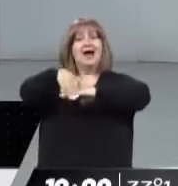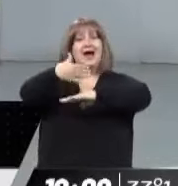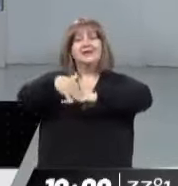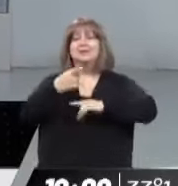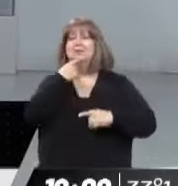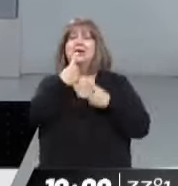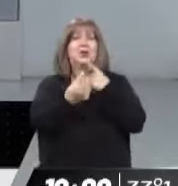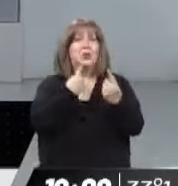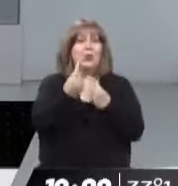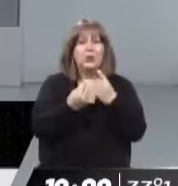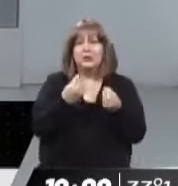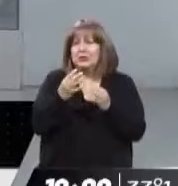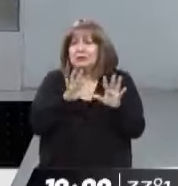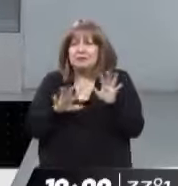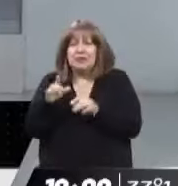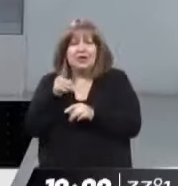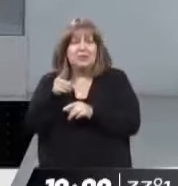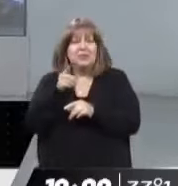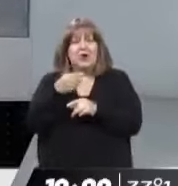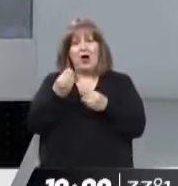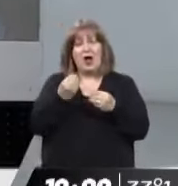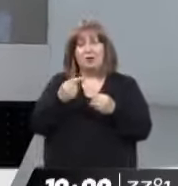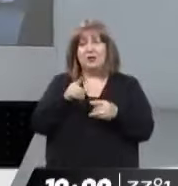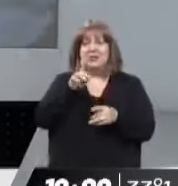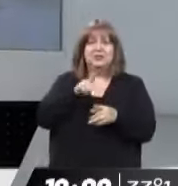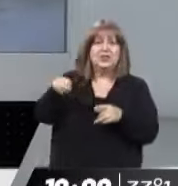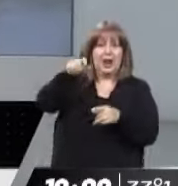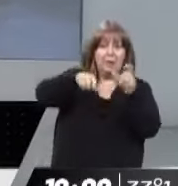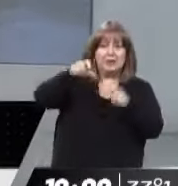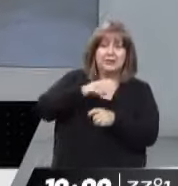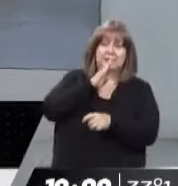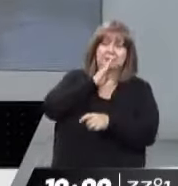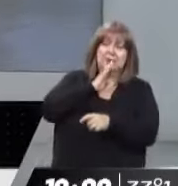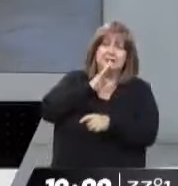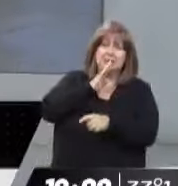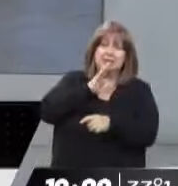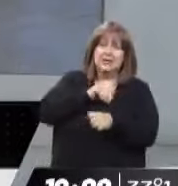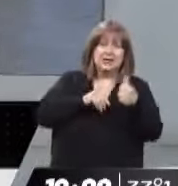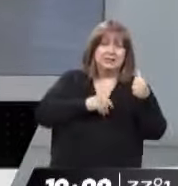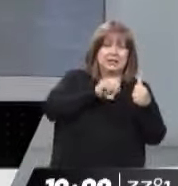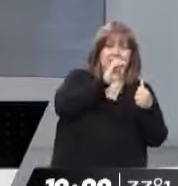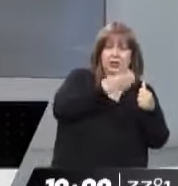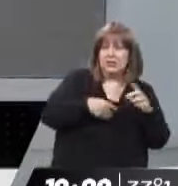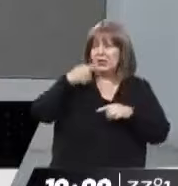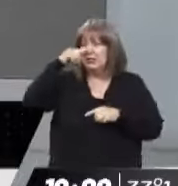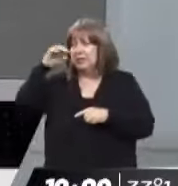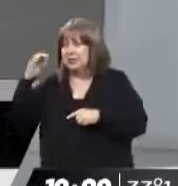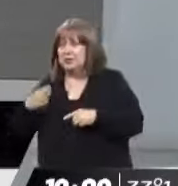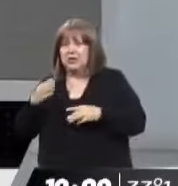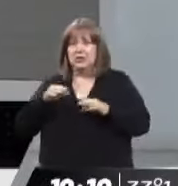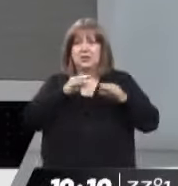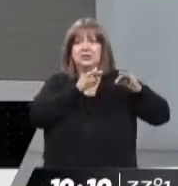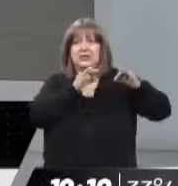la gente? ¿Cómo se vive esto? ¿Con cuánto nivel de resignación avanzamos mes a mes con 6 por un lado, 7 por el otro, yendo al